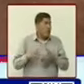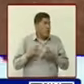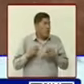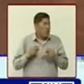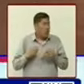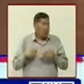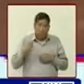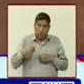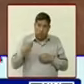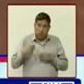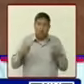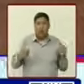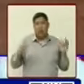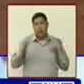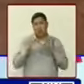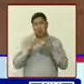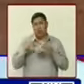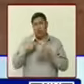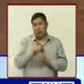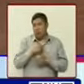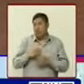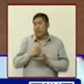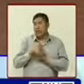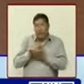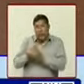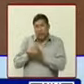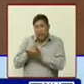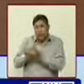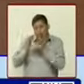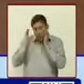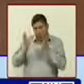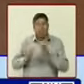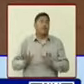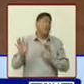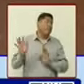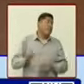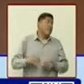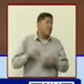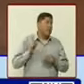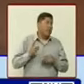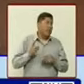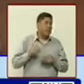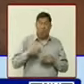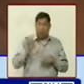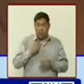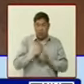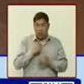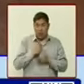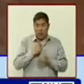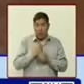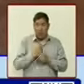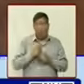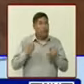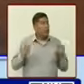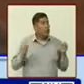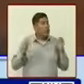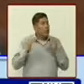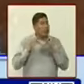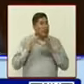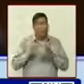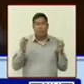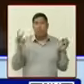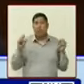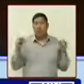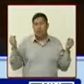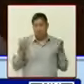no tributan en la ciudad de La Paz, nosotros le hemos prestado atención. Y así estamos trabajando. Paseños, no tengan